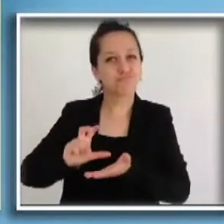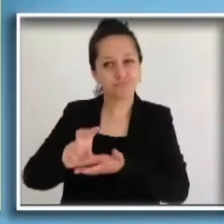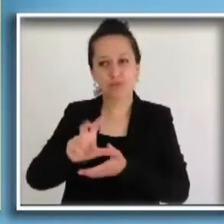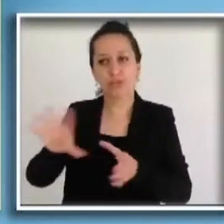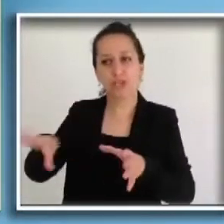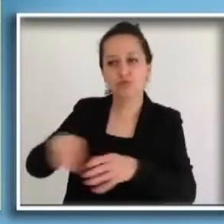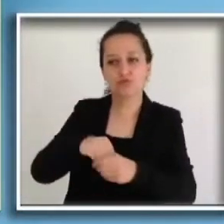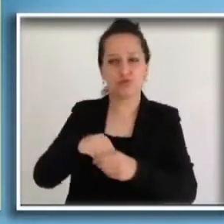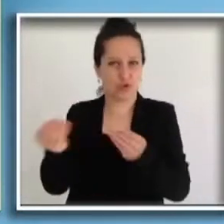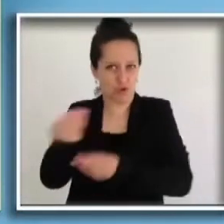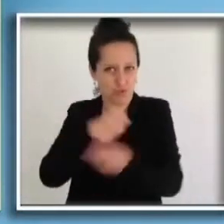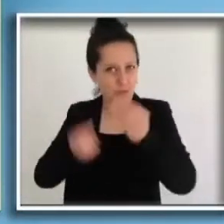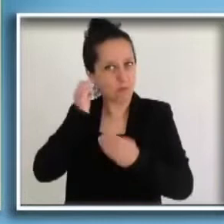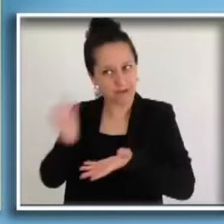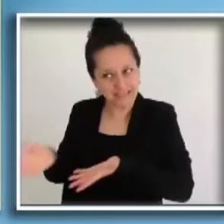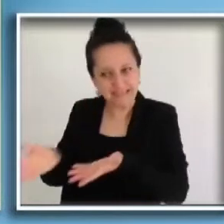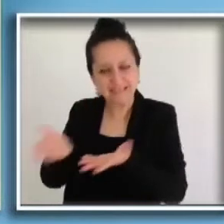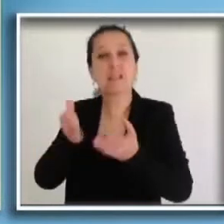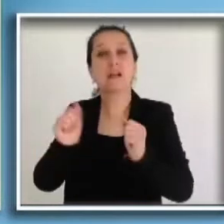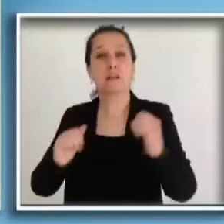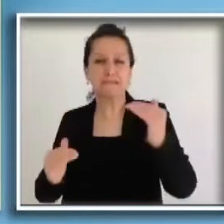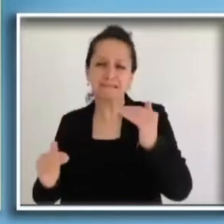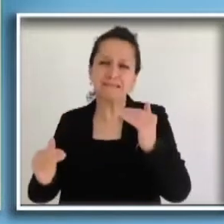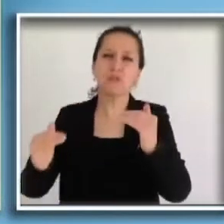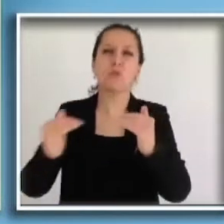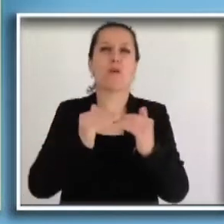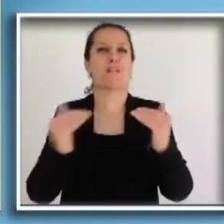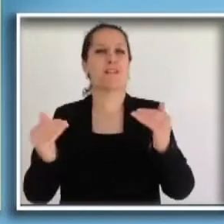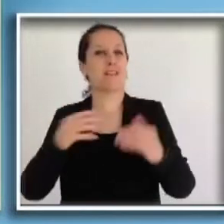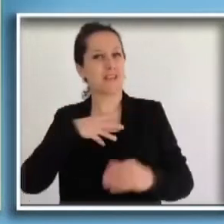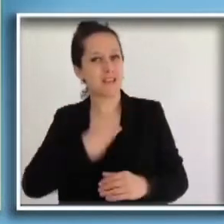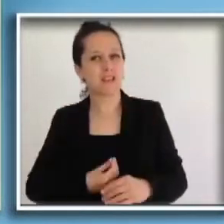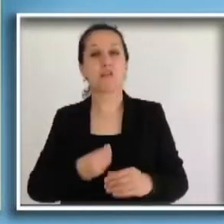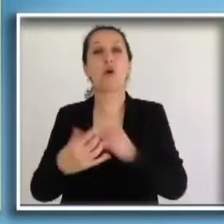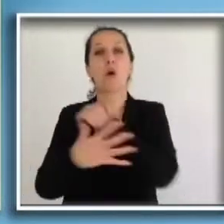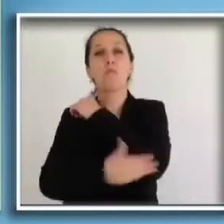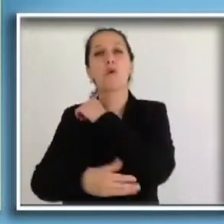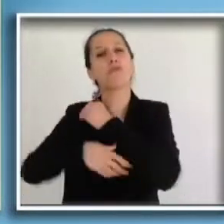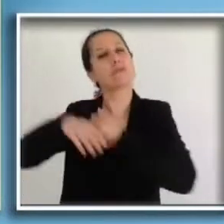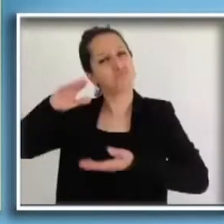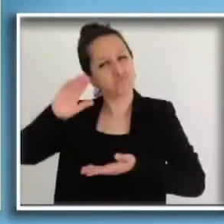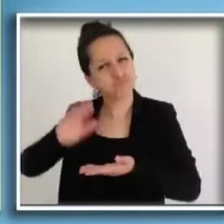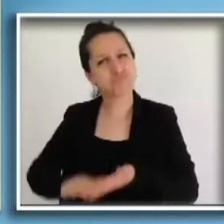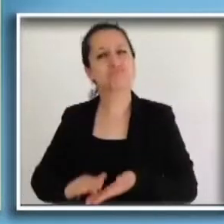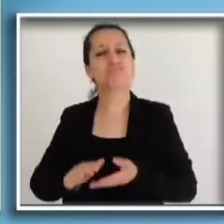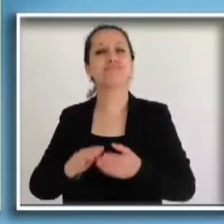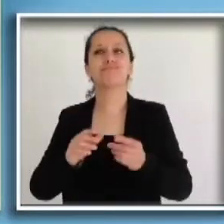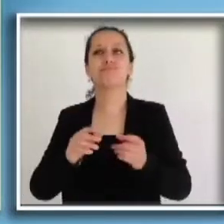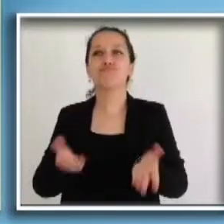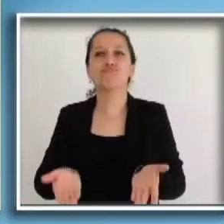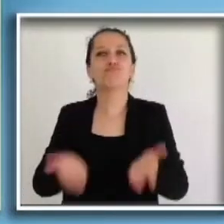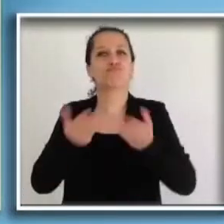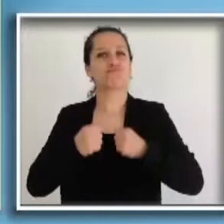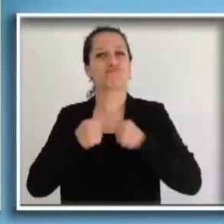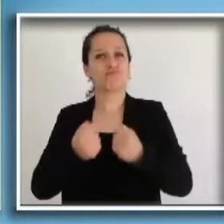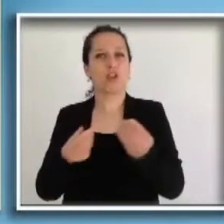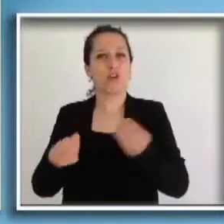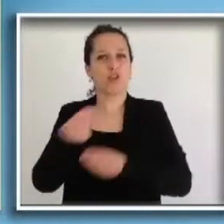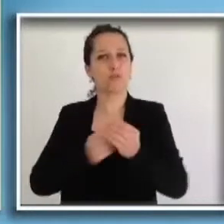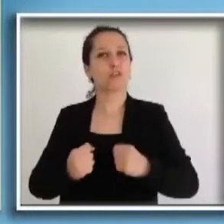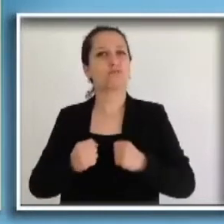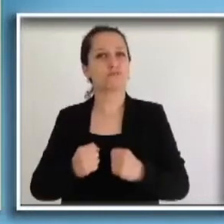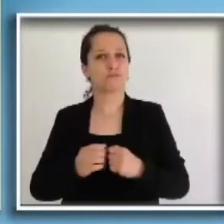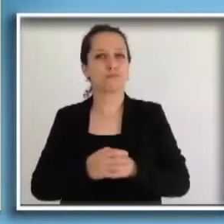para lograr la igualdad de género la erradicación de la pobreza y un crecimiento económico sólido abordar